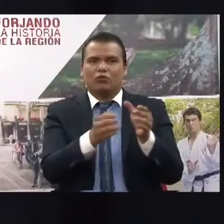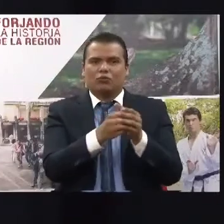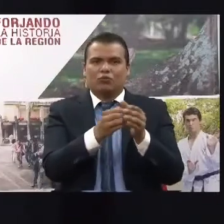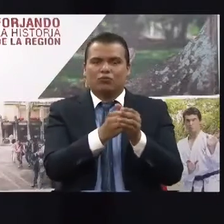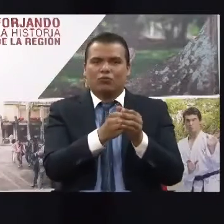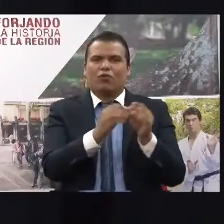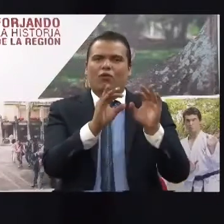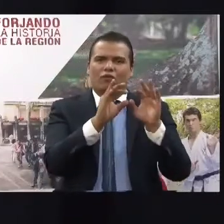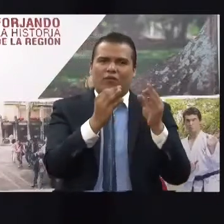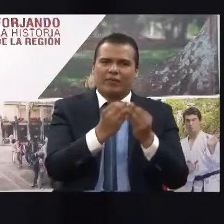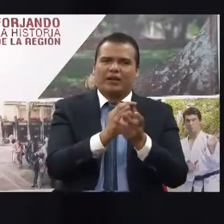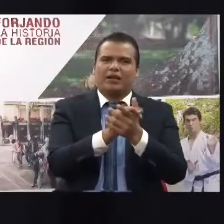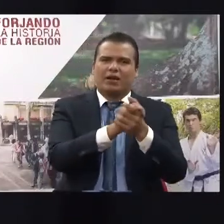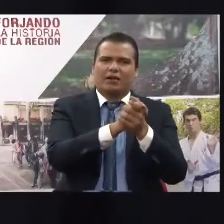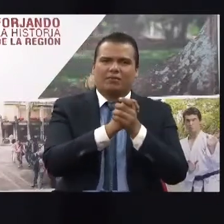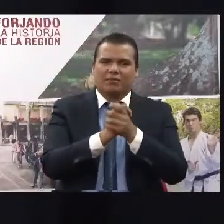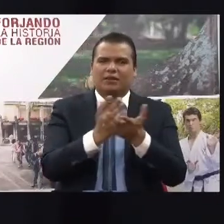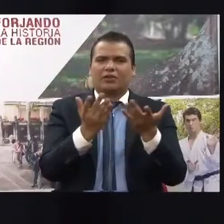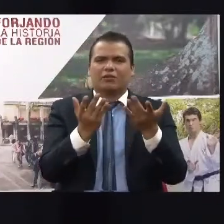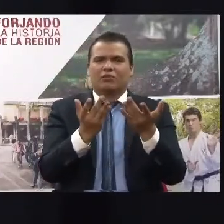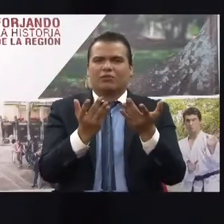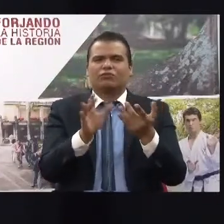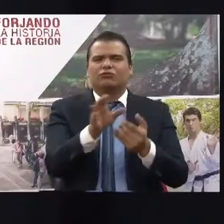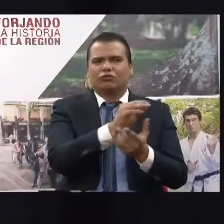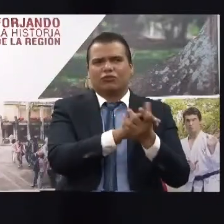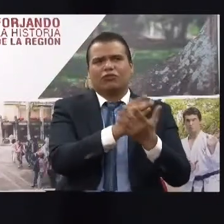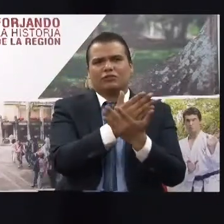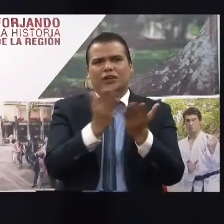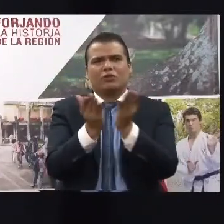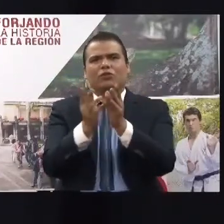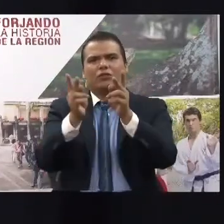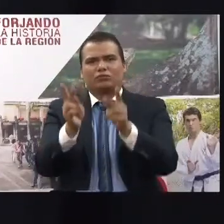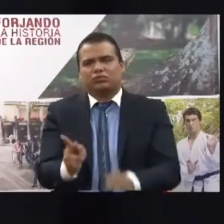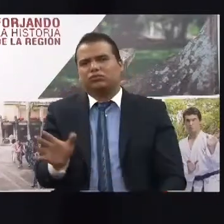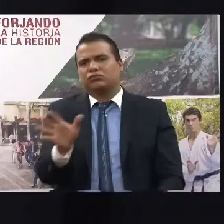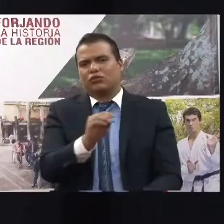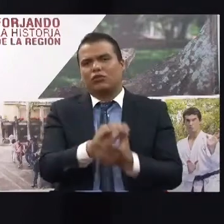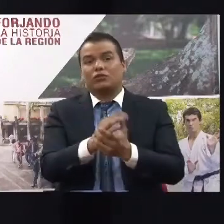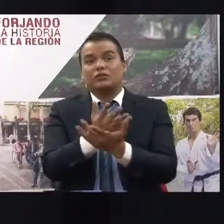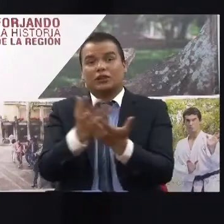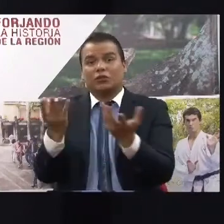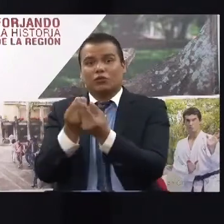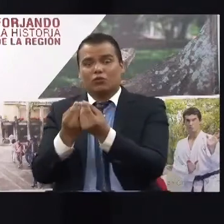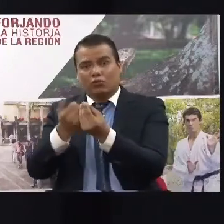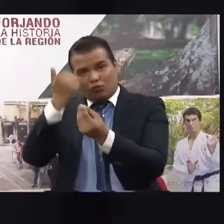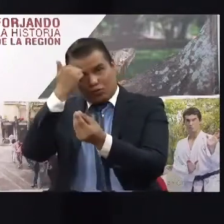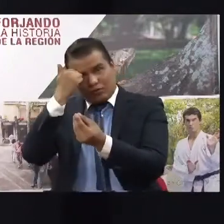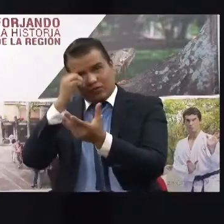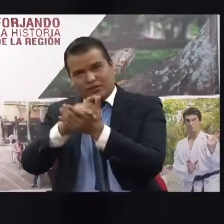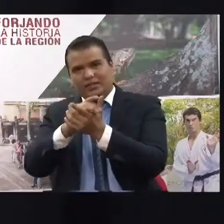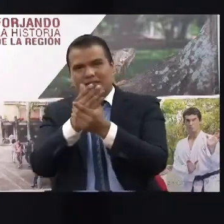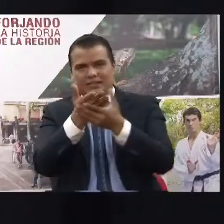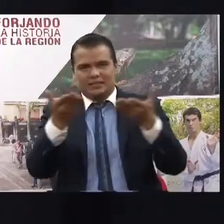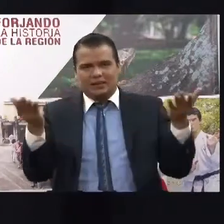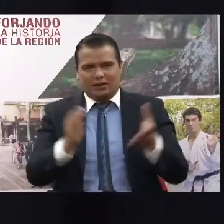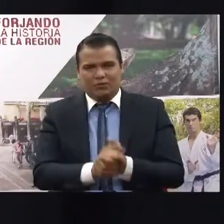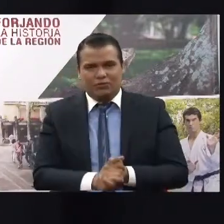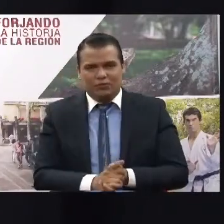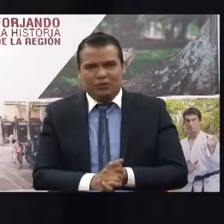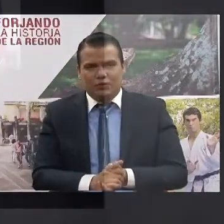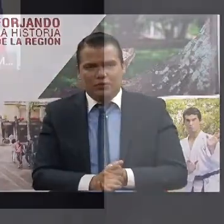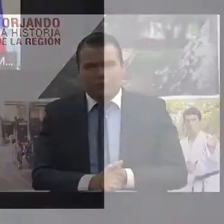con hechos inesperados, súbitos, que han puesto en problema a